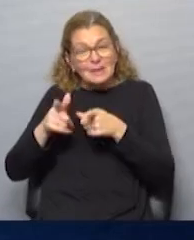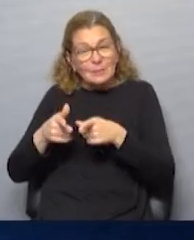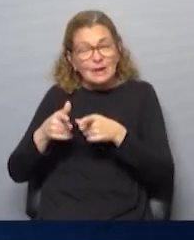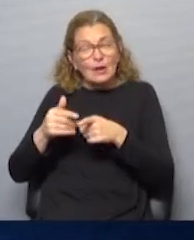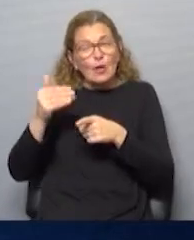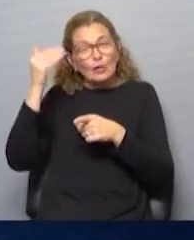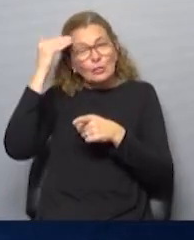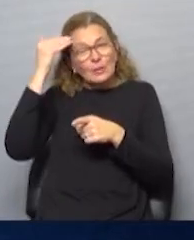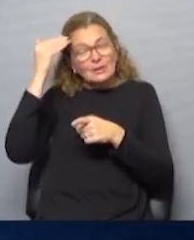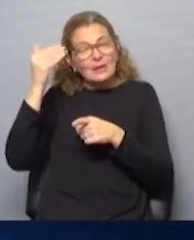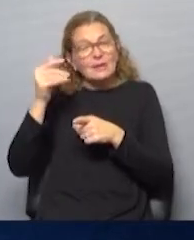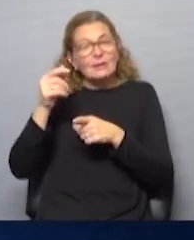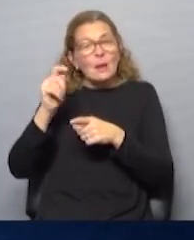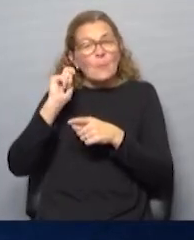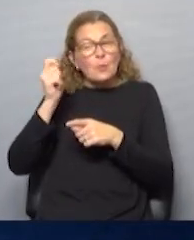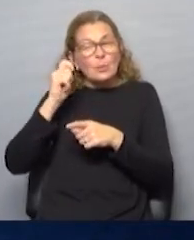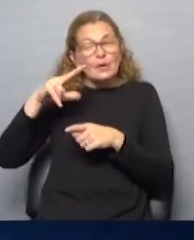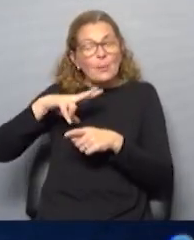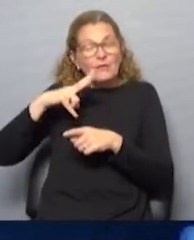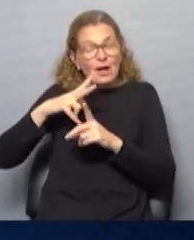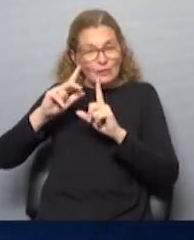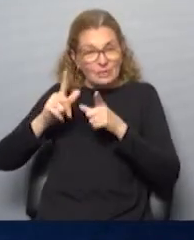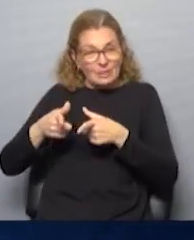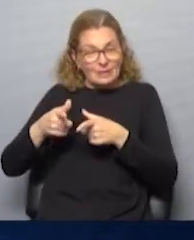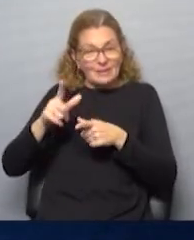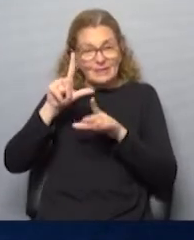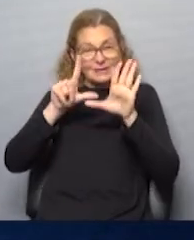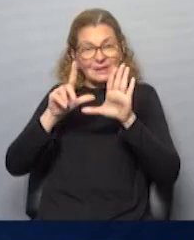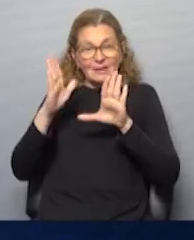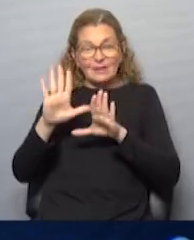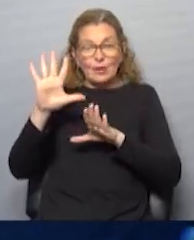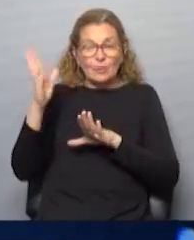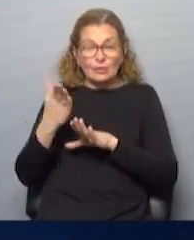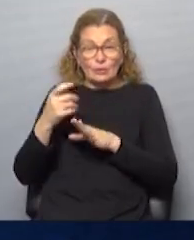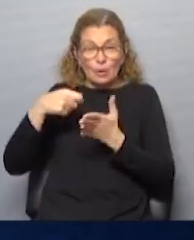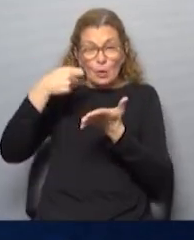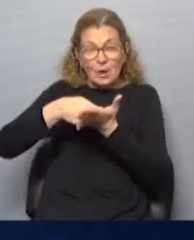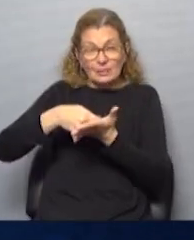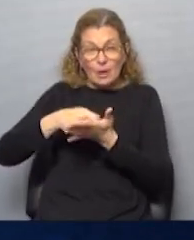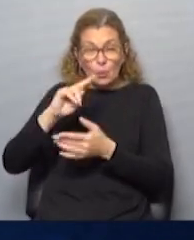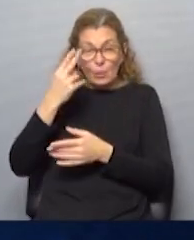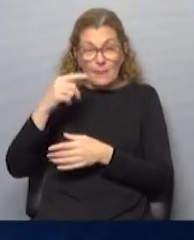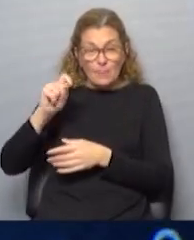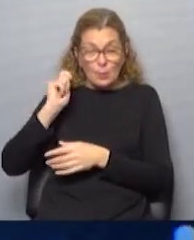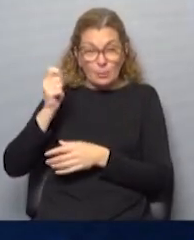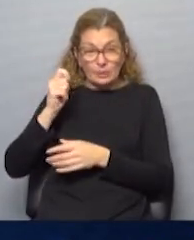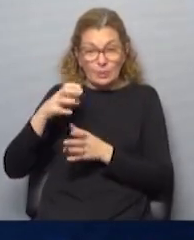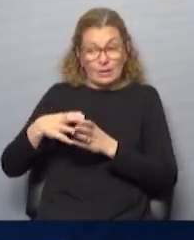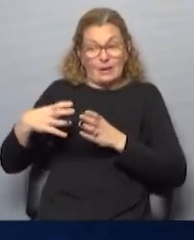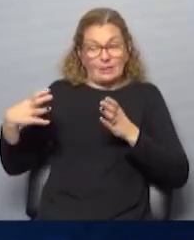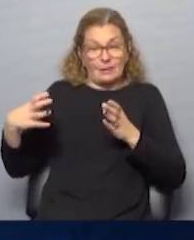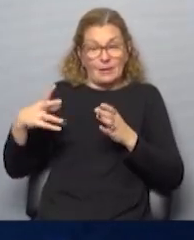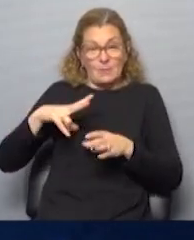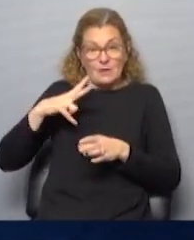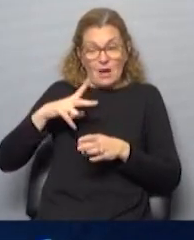conocimiento por parte de públicos y privados el 75 por ciento de lo que gasta uruguay es público y el público crece el